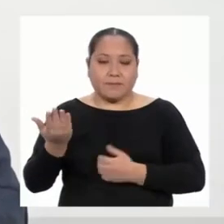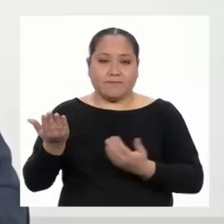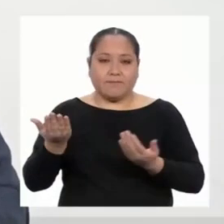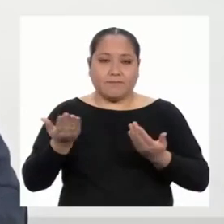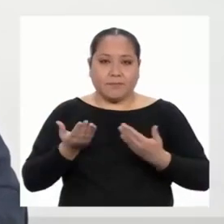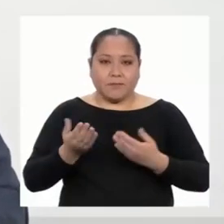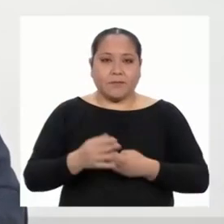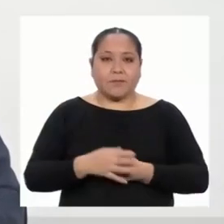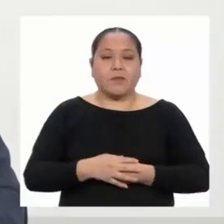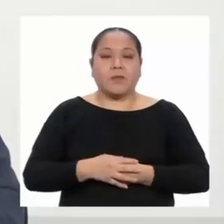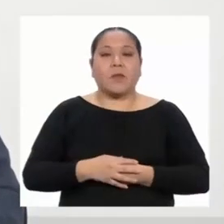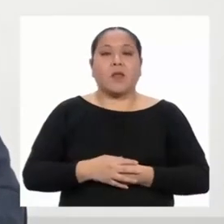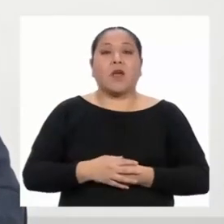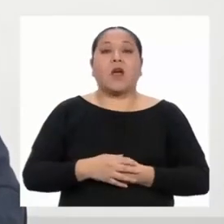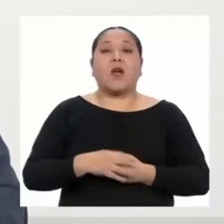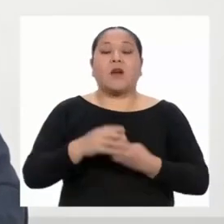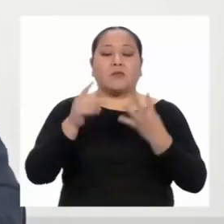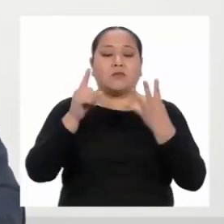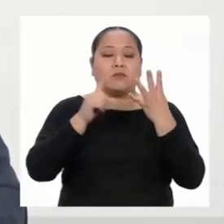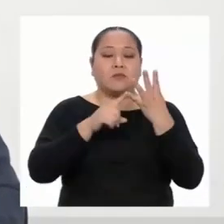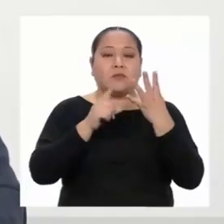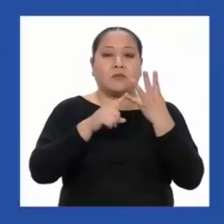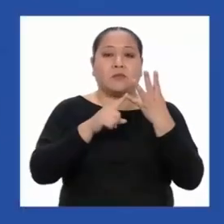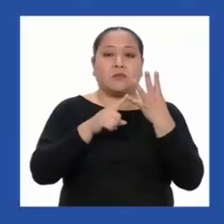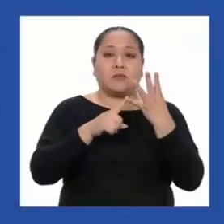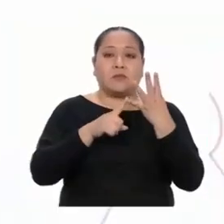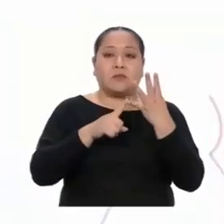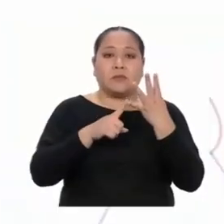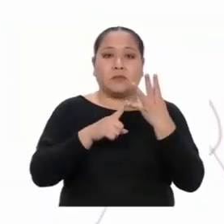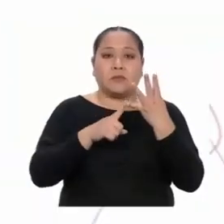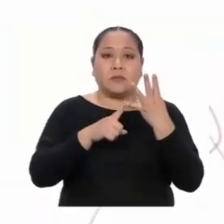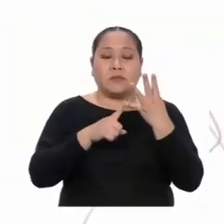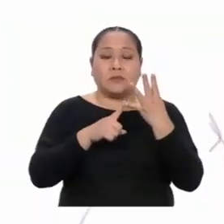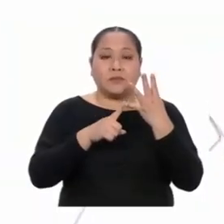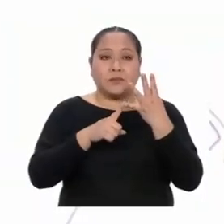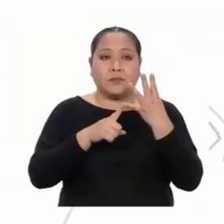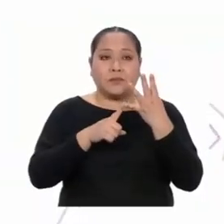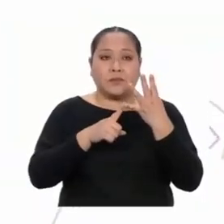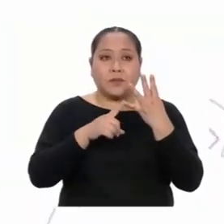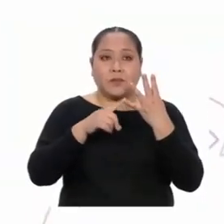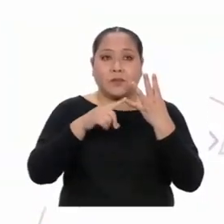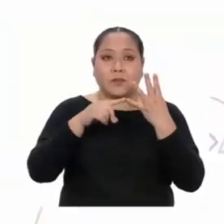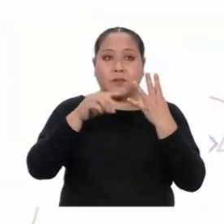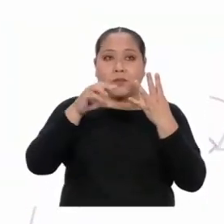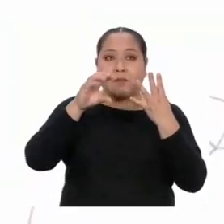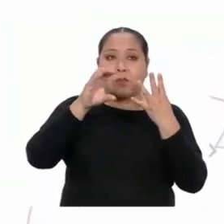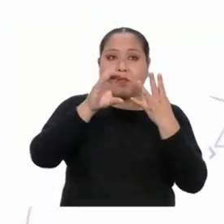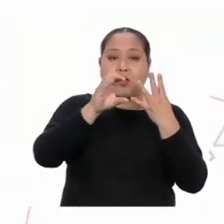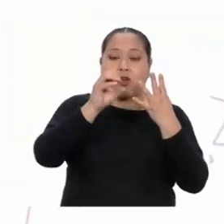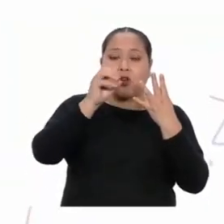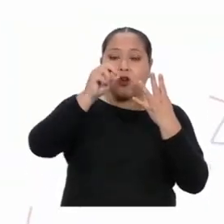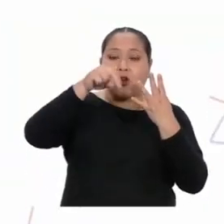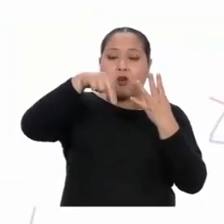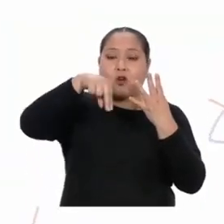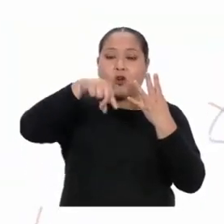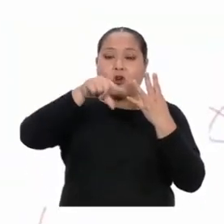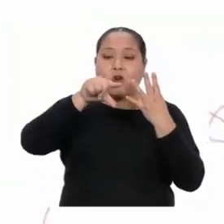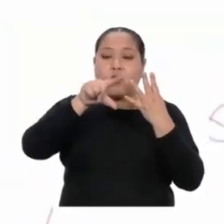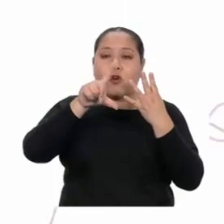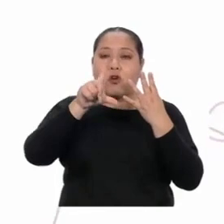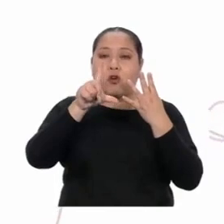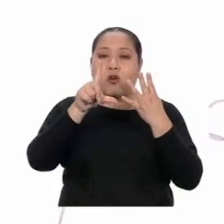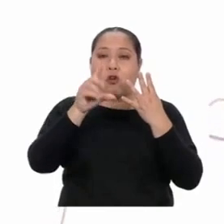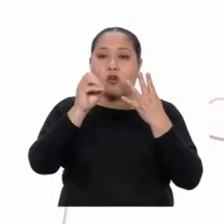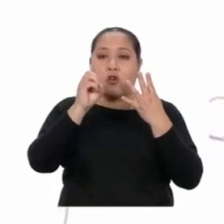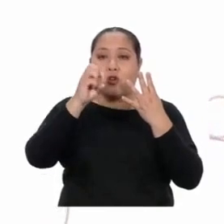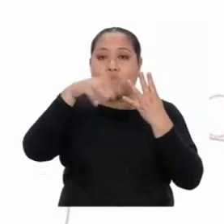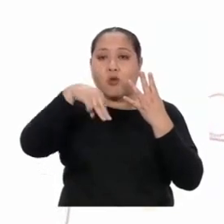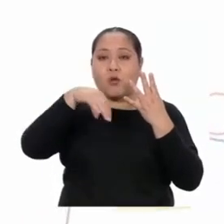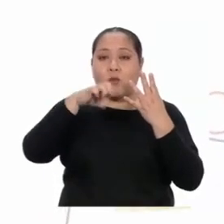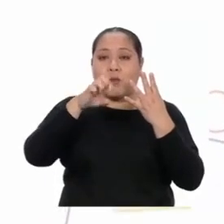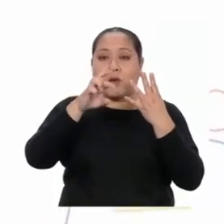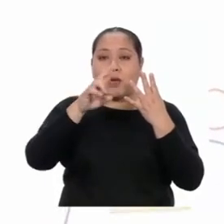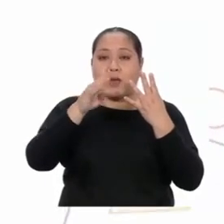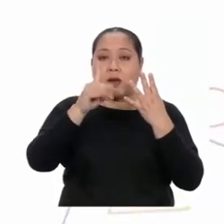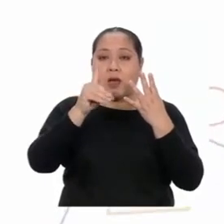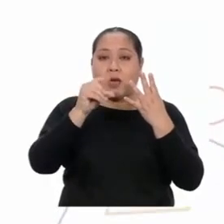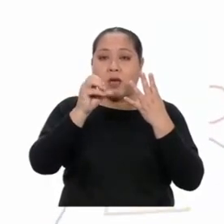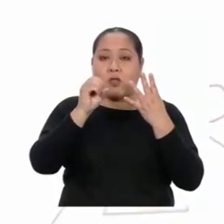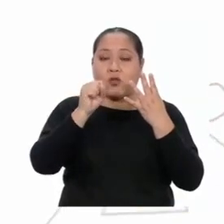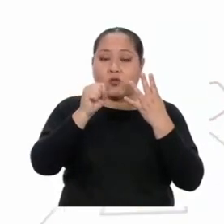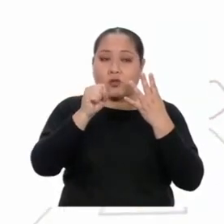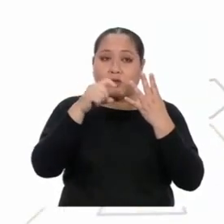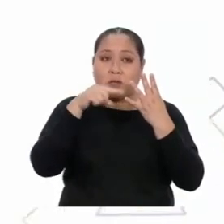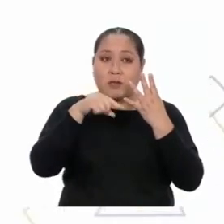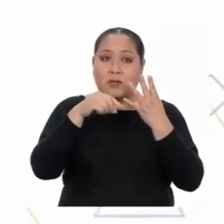nos tocaría el último método de muestreo, que es el aleatorio por conglomerados. En este tipo de